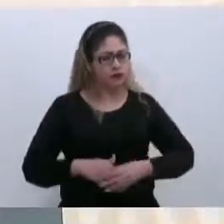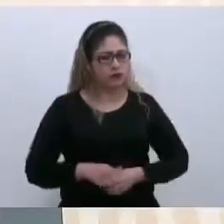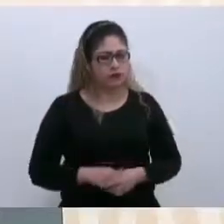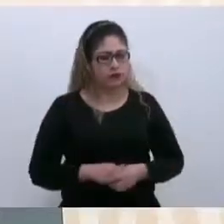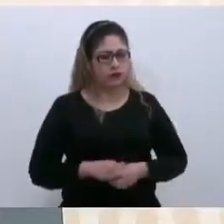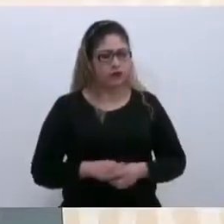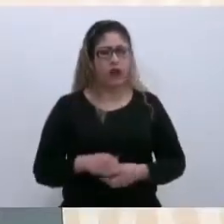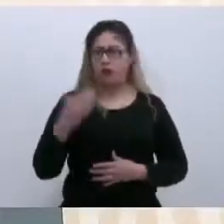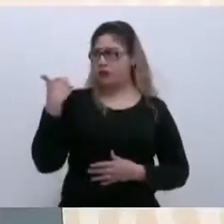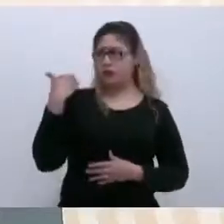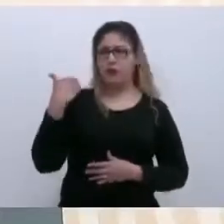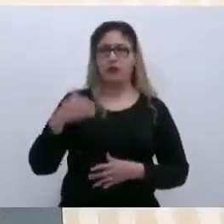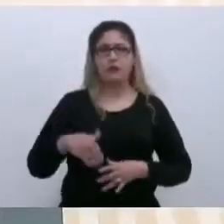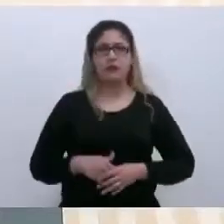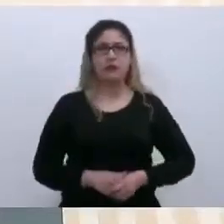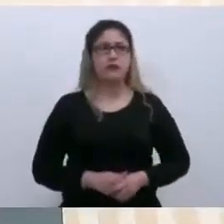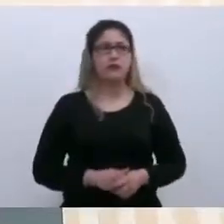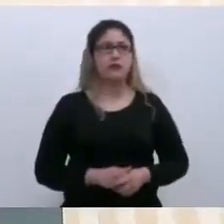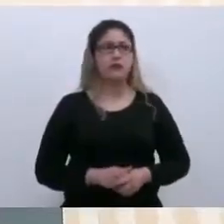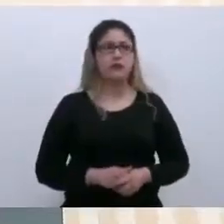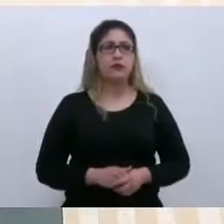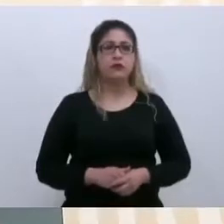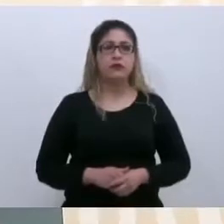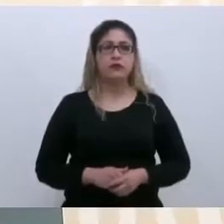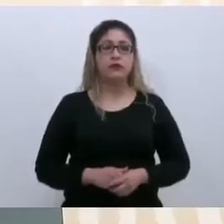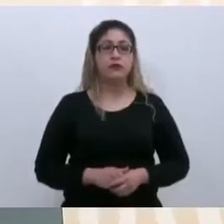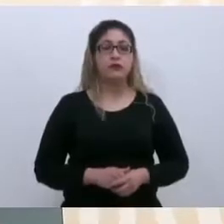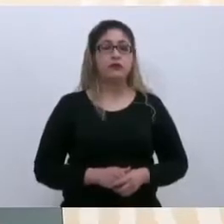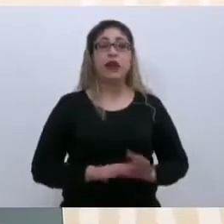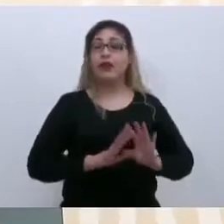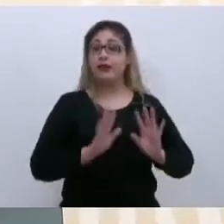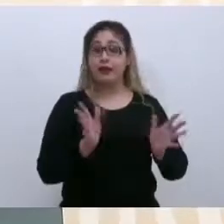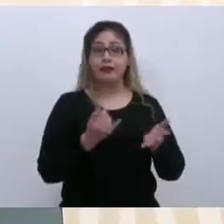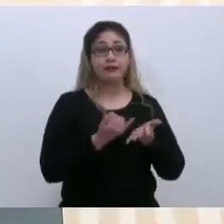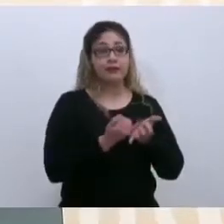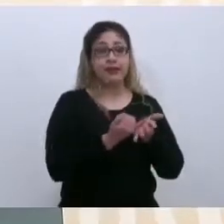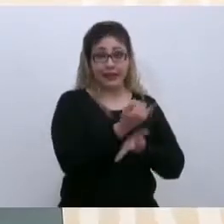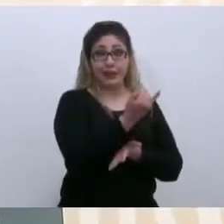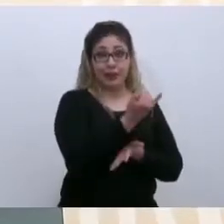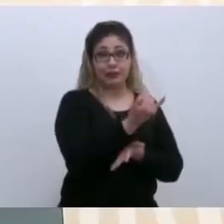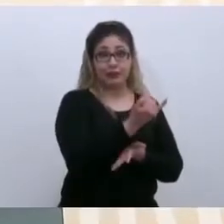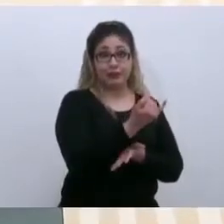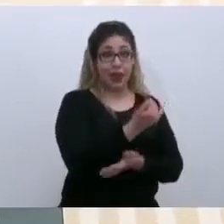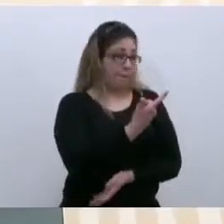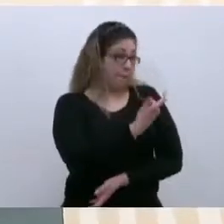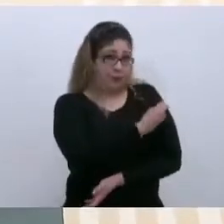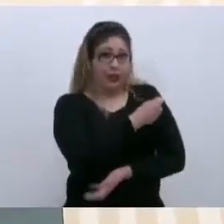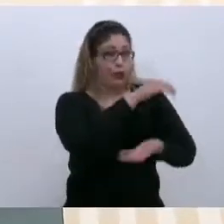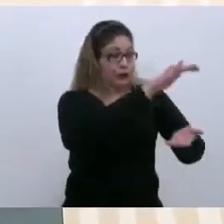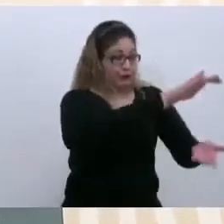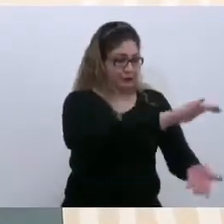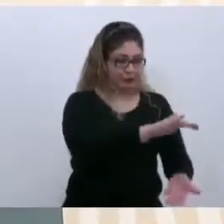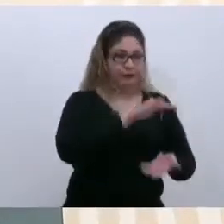hace poco resolvieron que nos iban a mandar